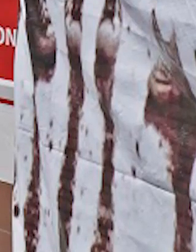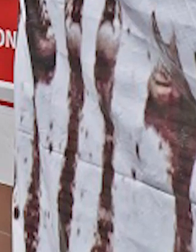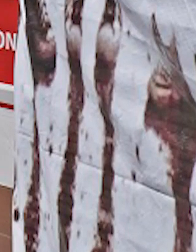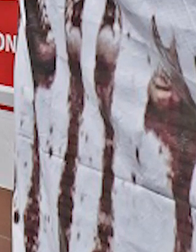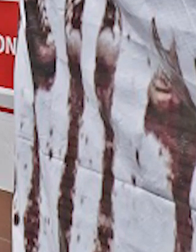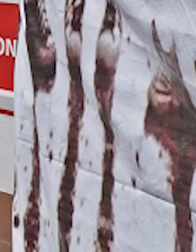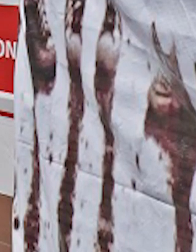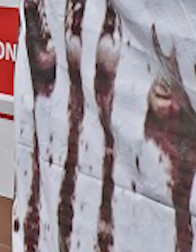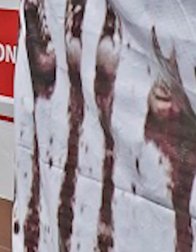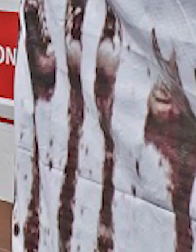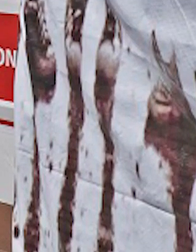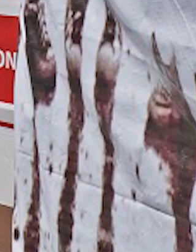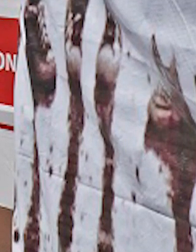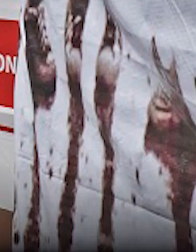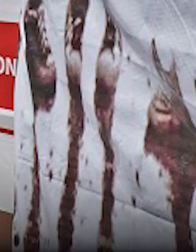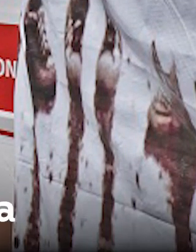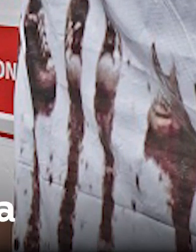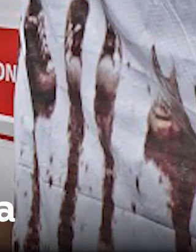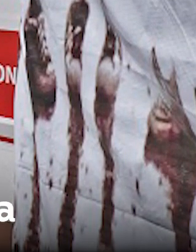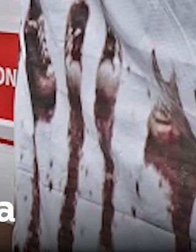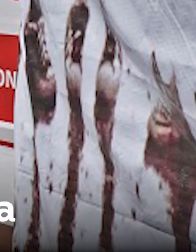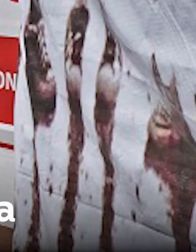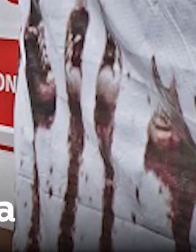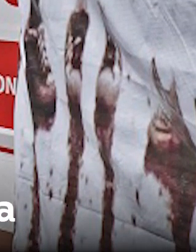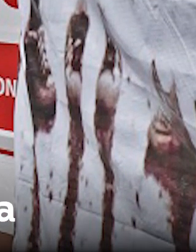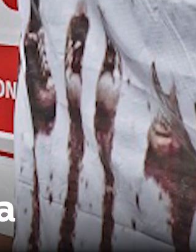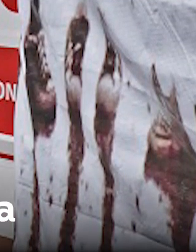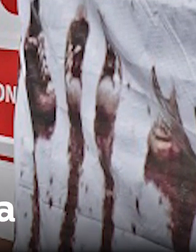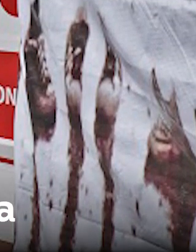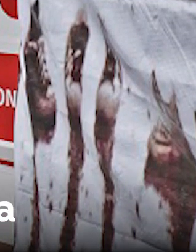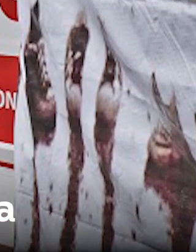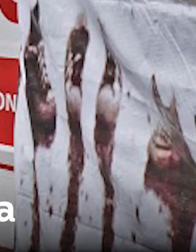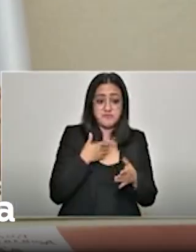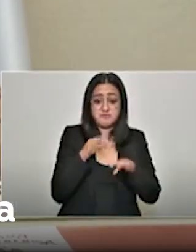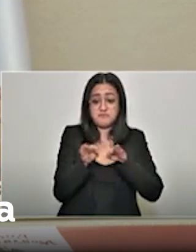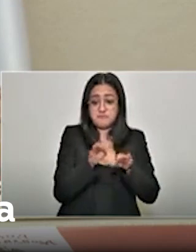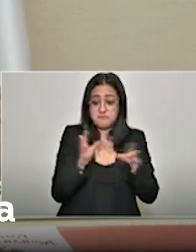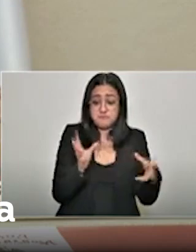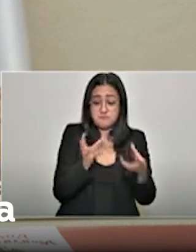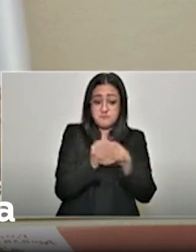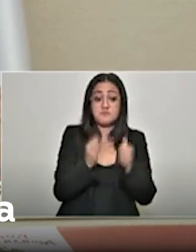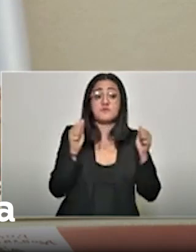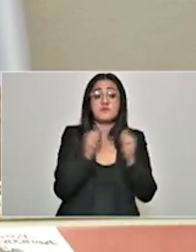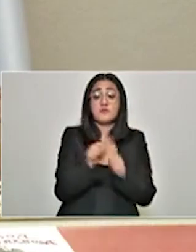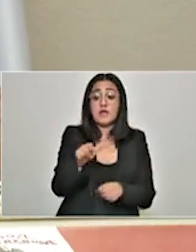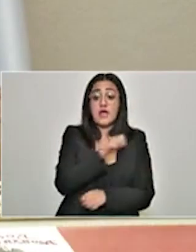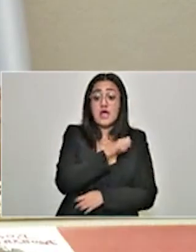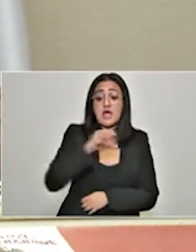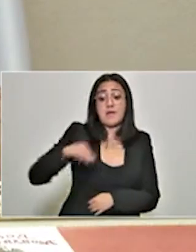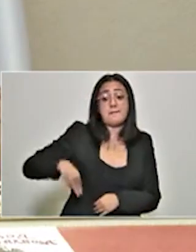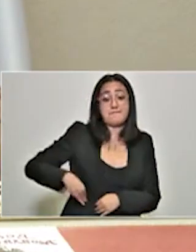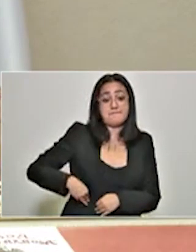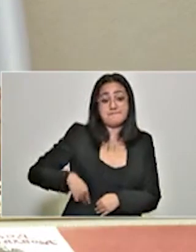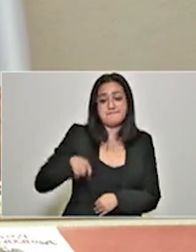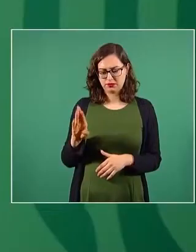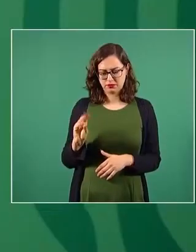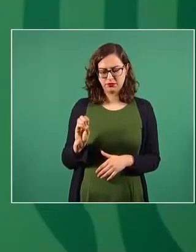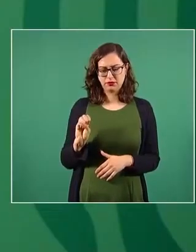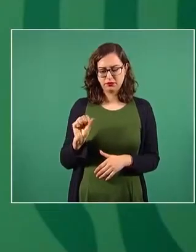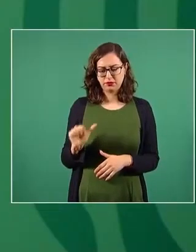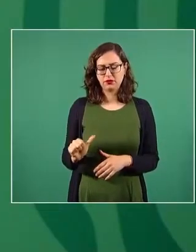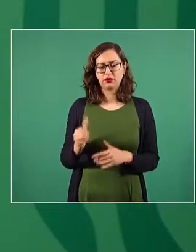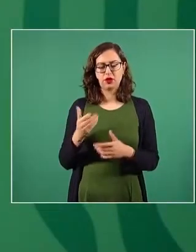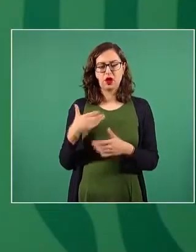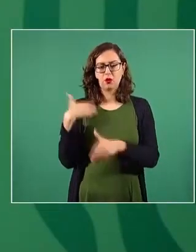después de que el gobernador Miguel Barbosa Huerta anunciara que este viernes presentará una iniciativa de ley sobre desaparecidos, el presidente de la República Andrés